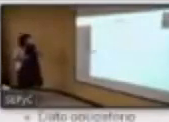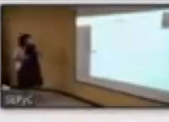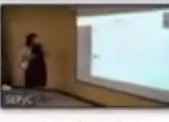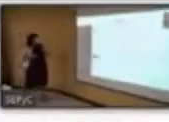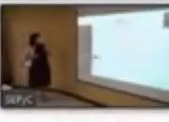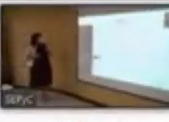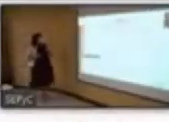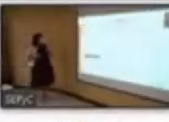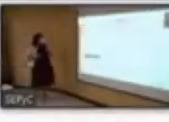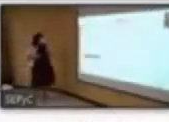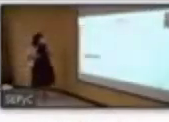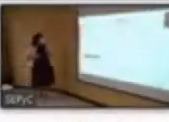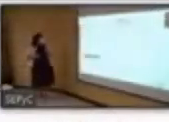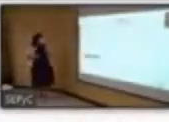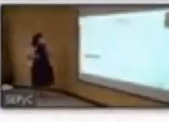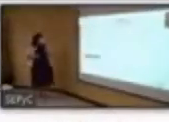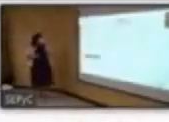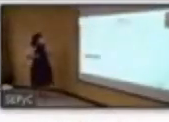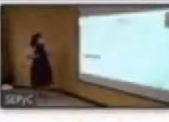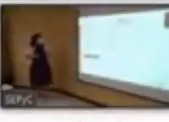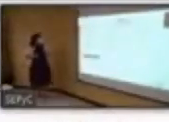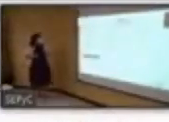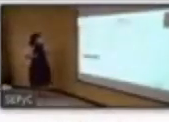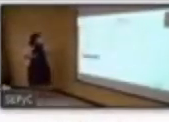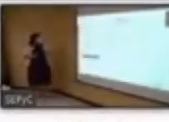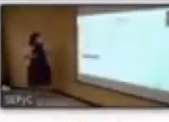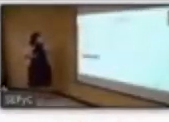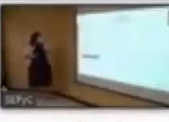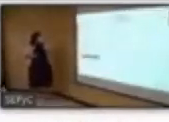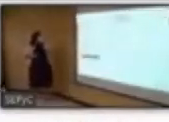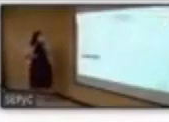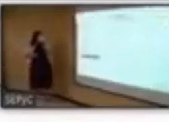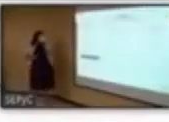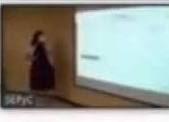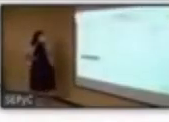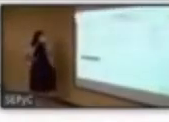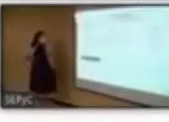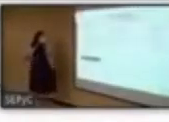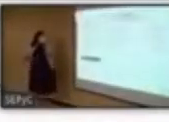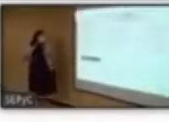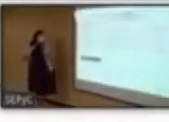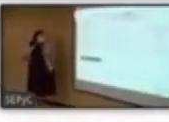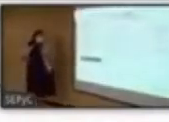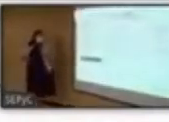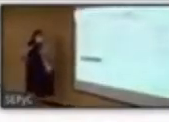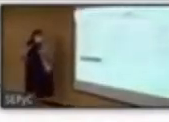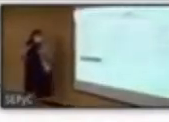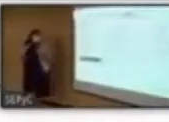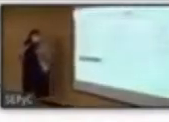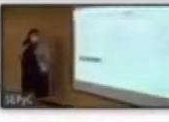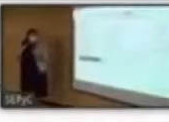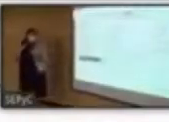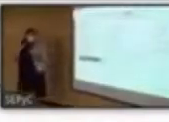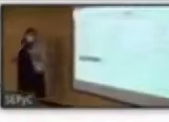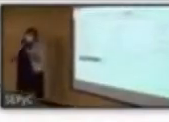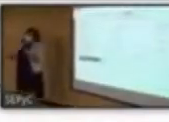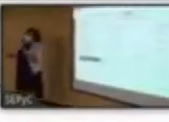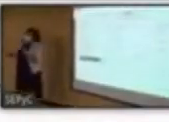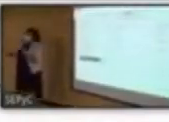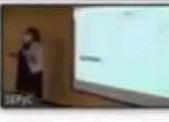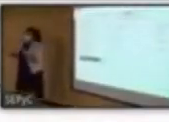favor. Es muy importante mencionarles lo siguiente. El módulo de datos generales es indispensable que se llene